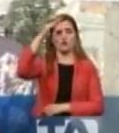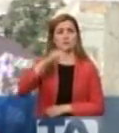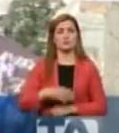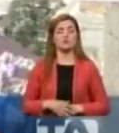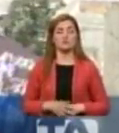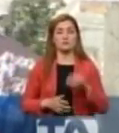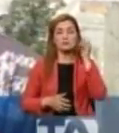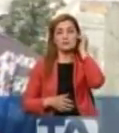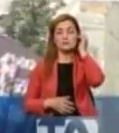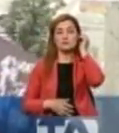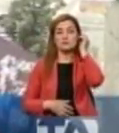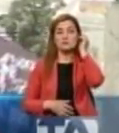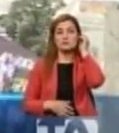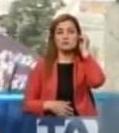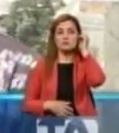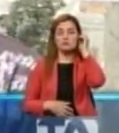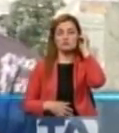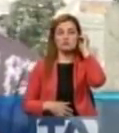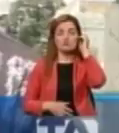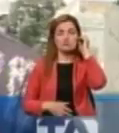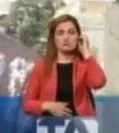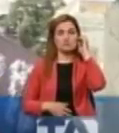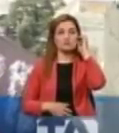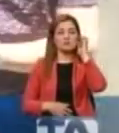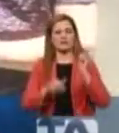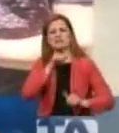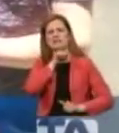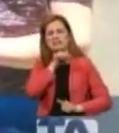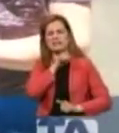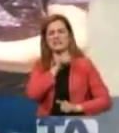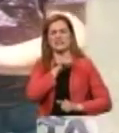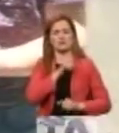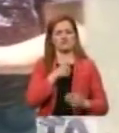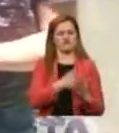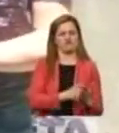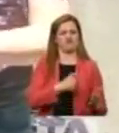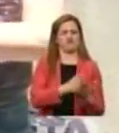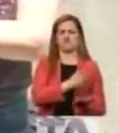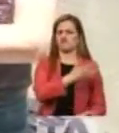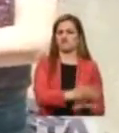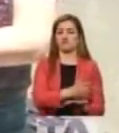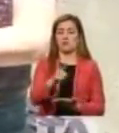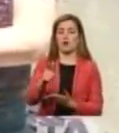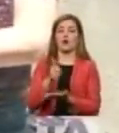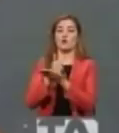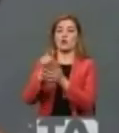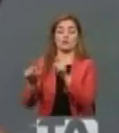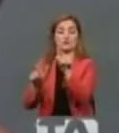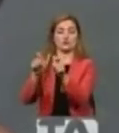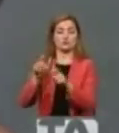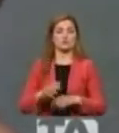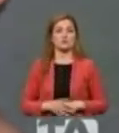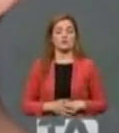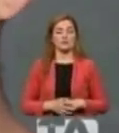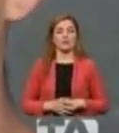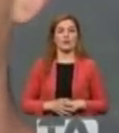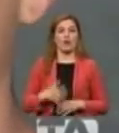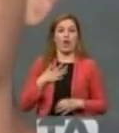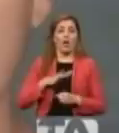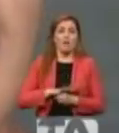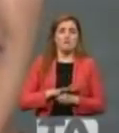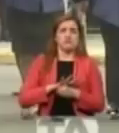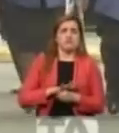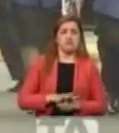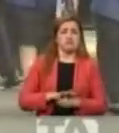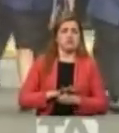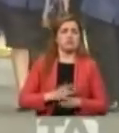Además de eso, me gustaría ayudar a la ciudadanía y combatir el crimen. Pero esta meta se vio frustrada para Julio, porque no cumple con la estatura mínima